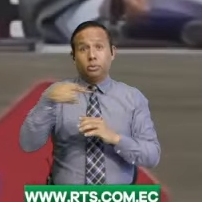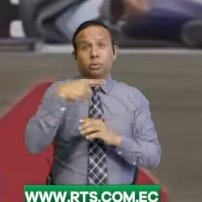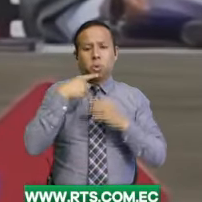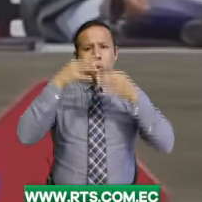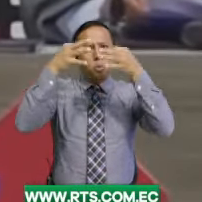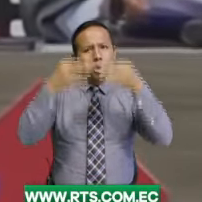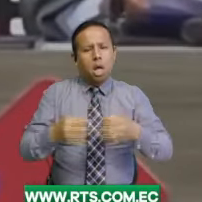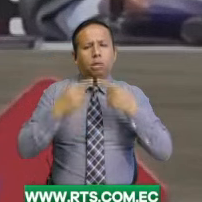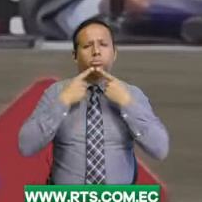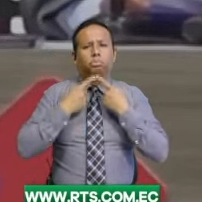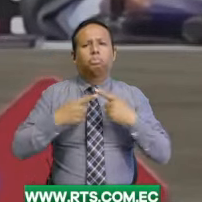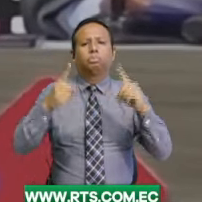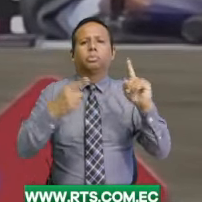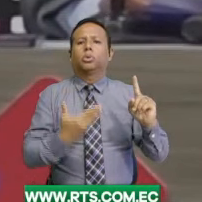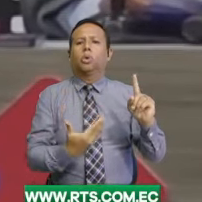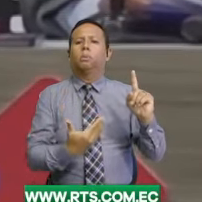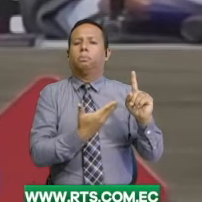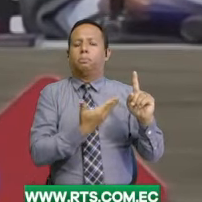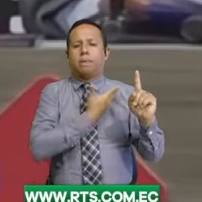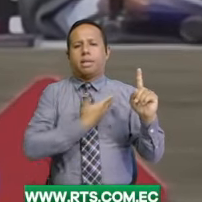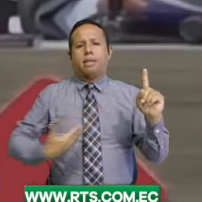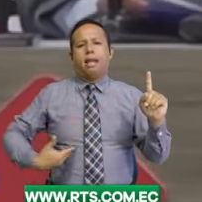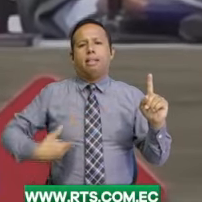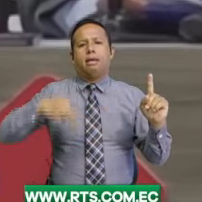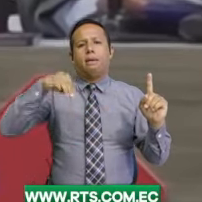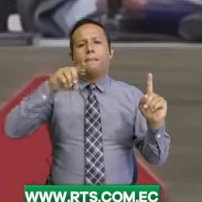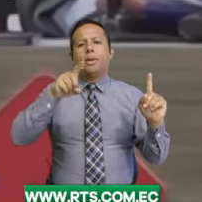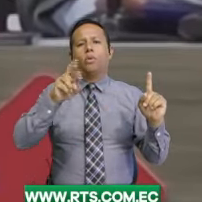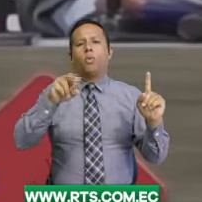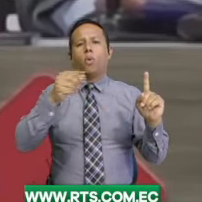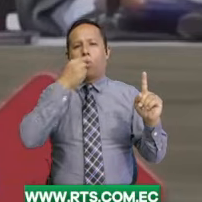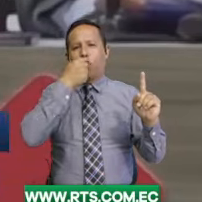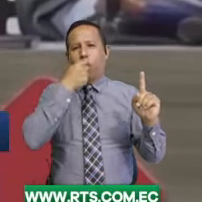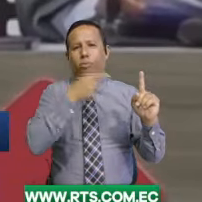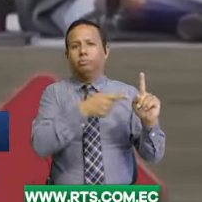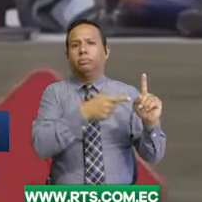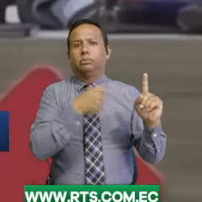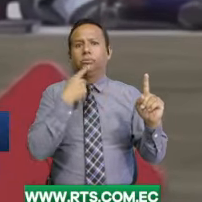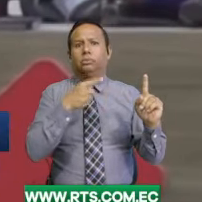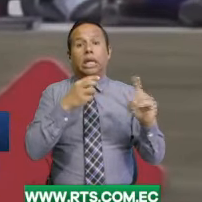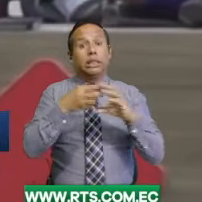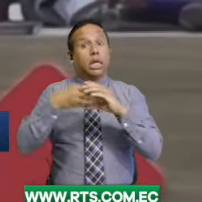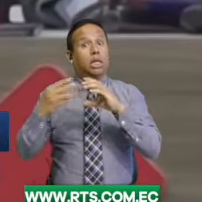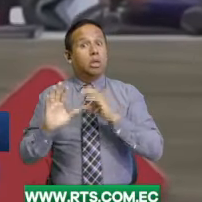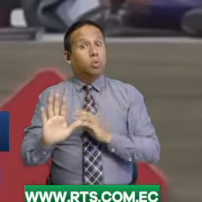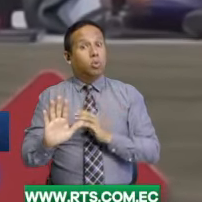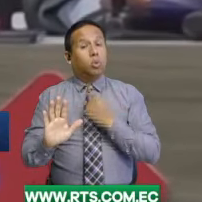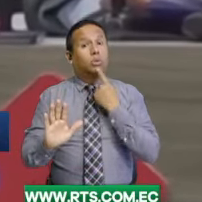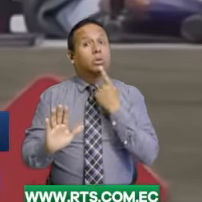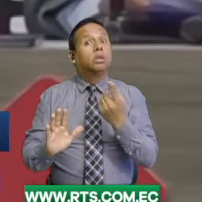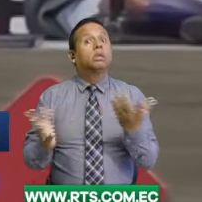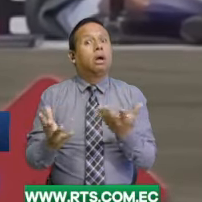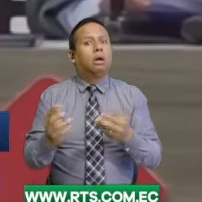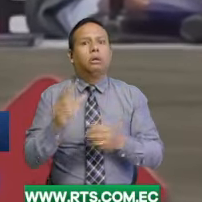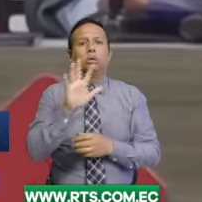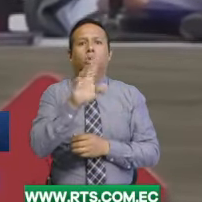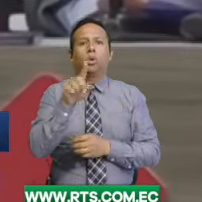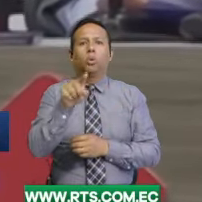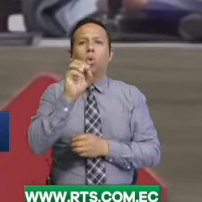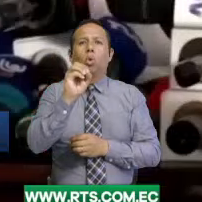oficial presidente a Nicolás Maduro, quien según el CNE local obtuvo el 51,2% de los